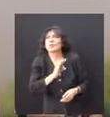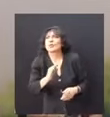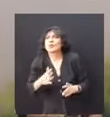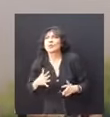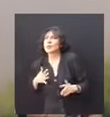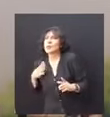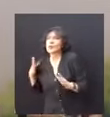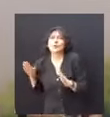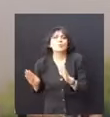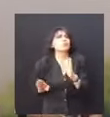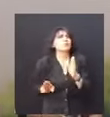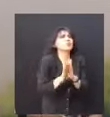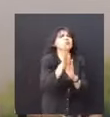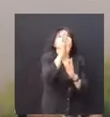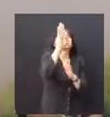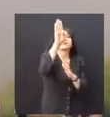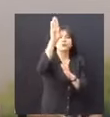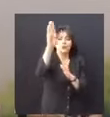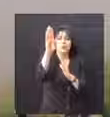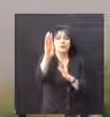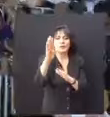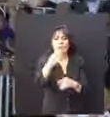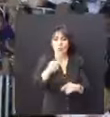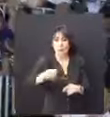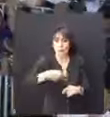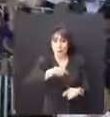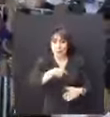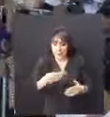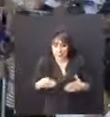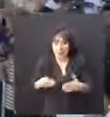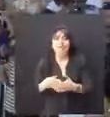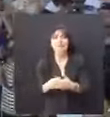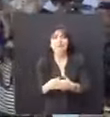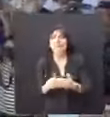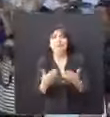que no hay límite en el sueño de las mujeres.